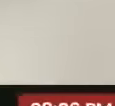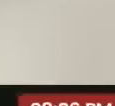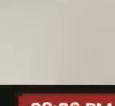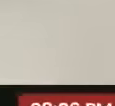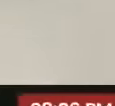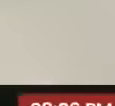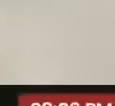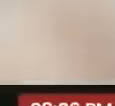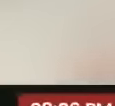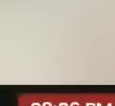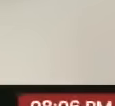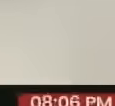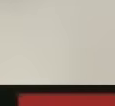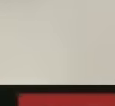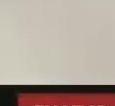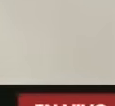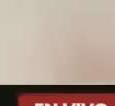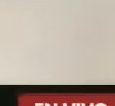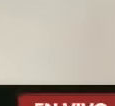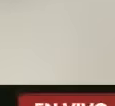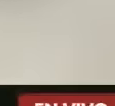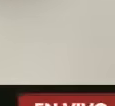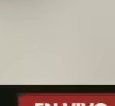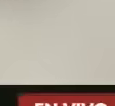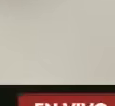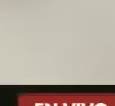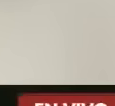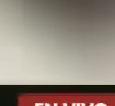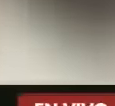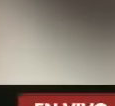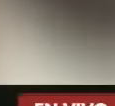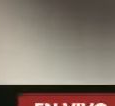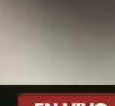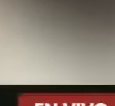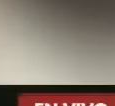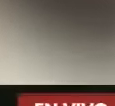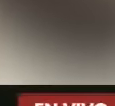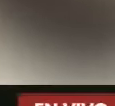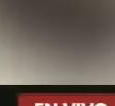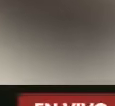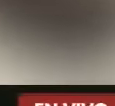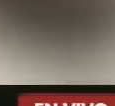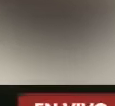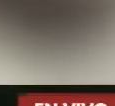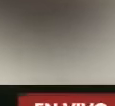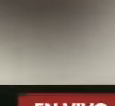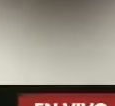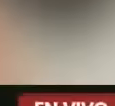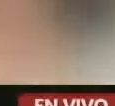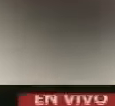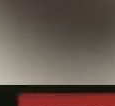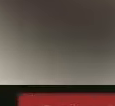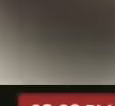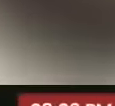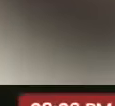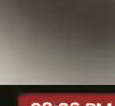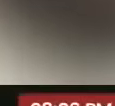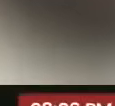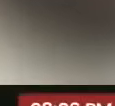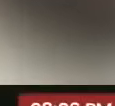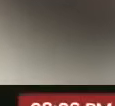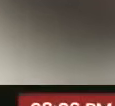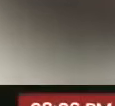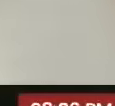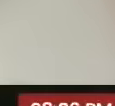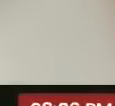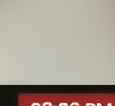una cosa desbordante, eran unas pasiones increíbles. Y yo decía, no parece que estuviéramos 5 horas